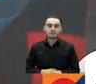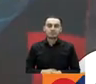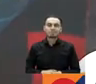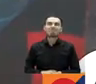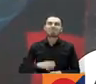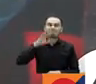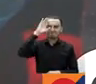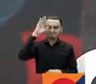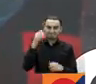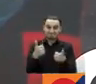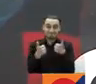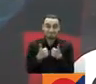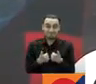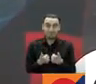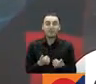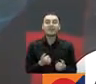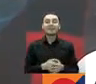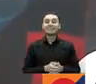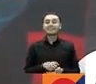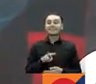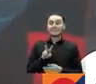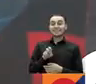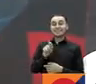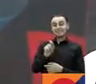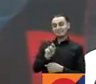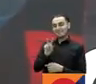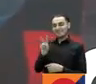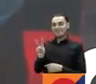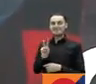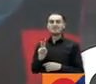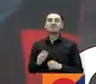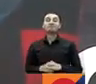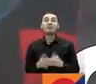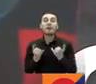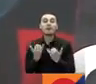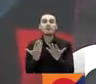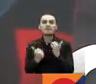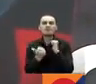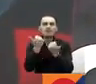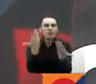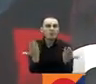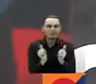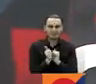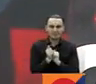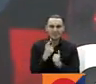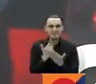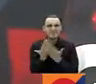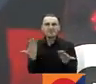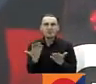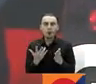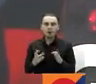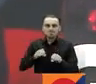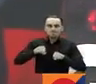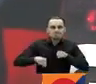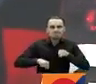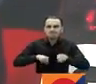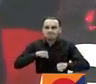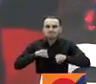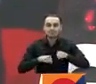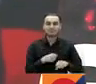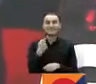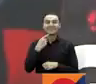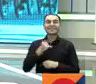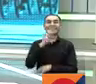Hola, ¿qué tal? ¿Cómo están? 7:22 PM. Comenzamos los deportes y los iniciamos montados en la bicicleta de la victoria del